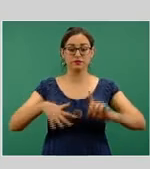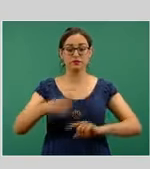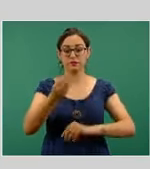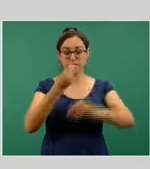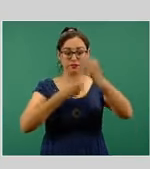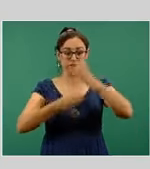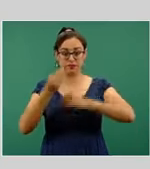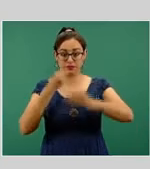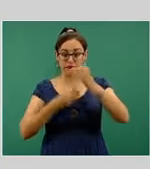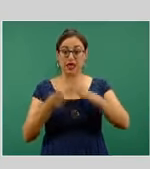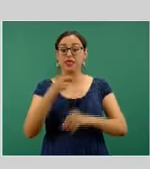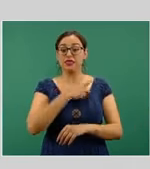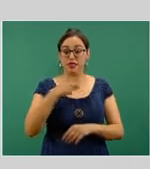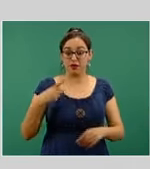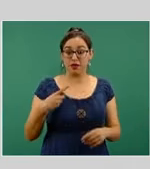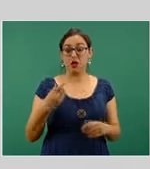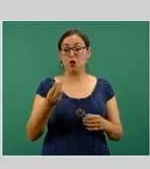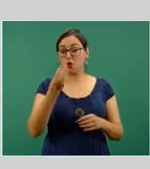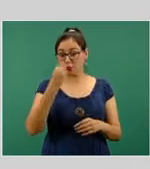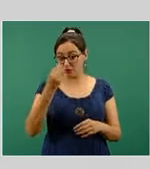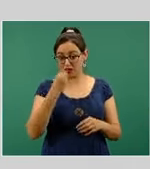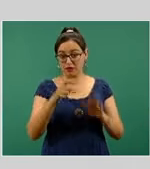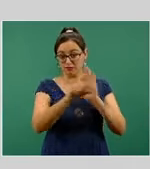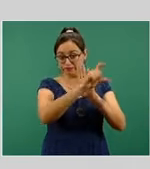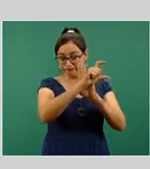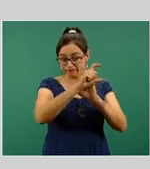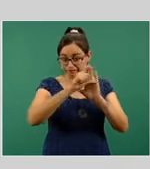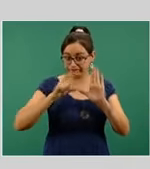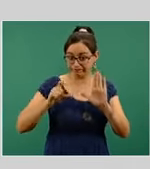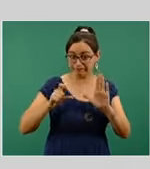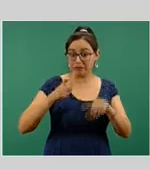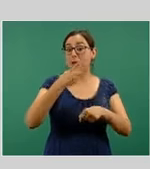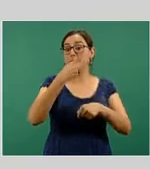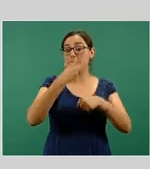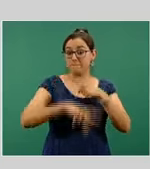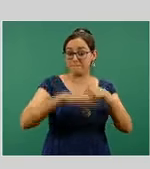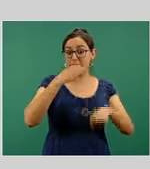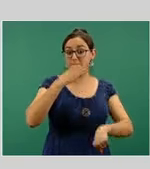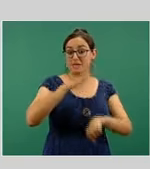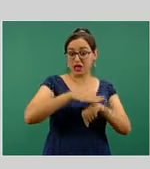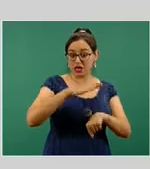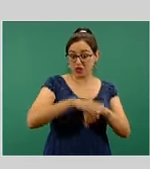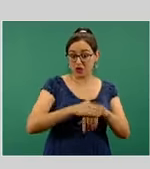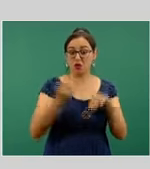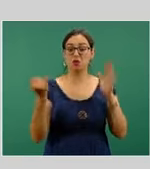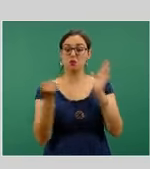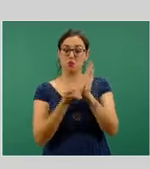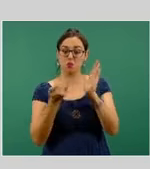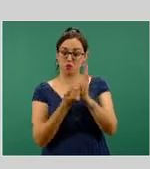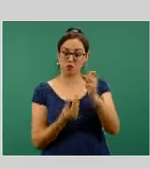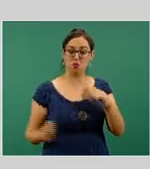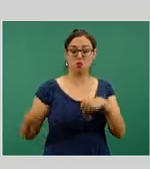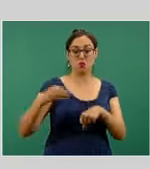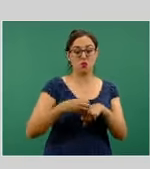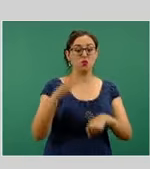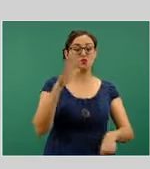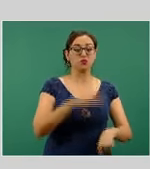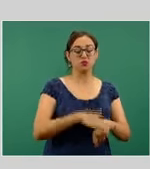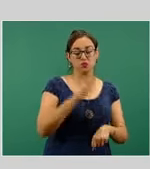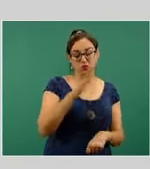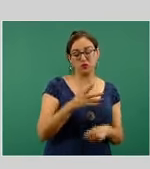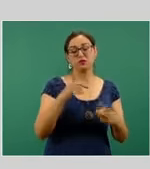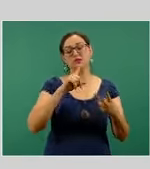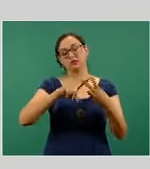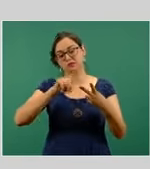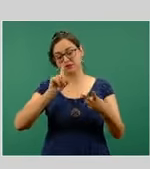y luego utilizar ese etiquetado de advertencia para articular otras políticas, para definir qué alimentos se pueden o no promover en